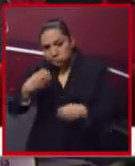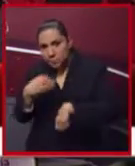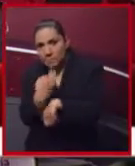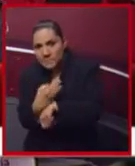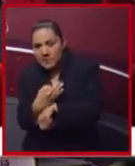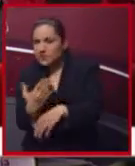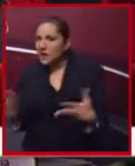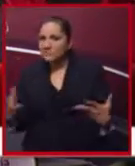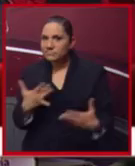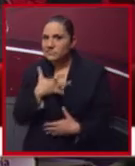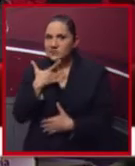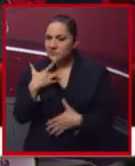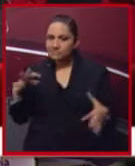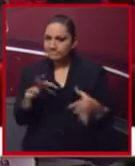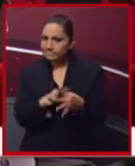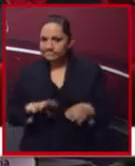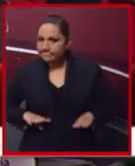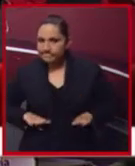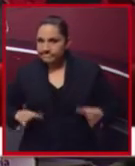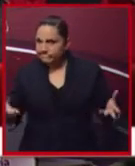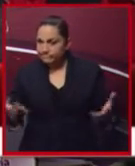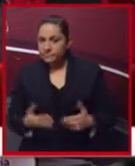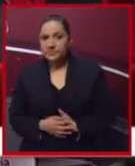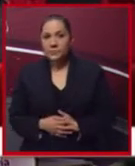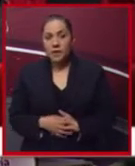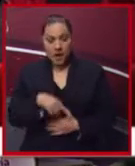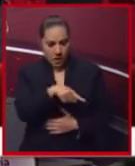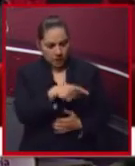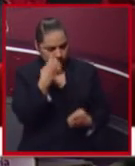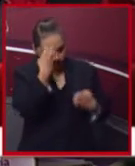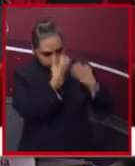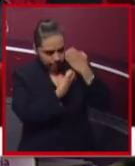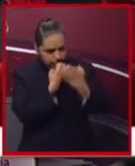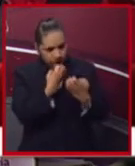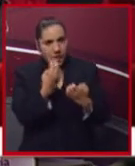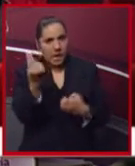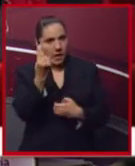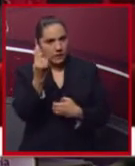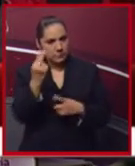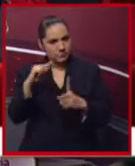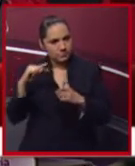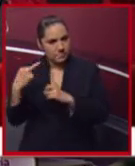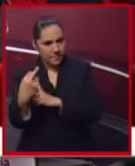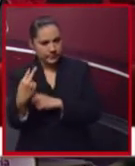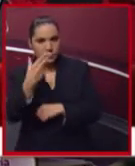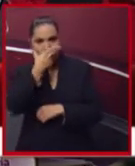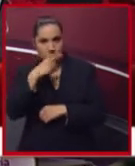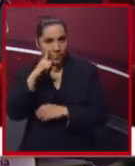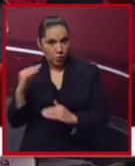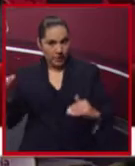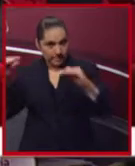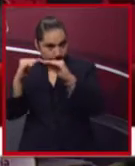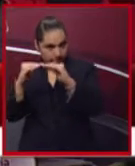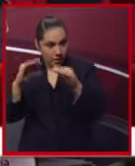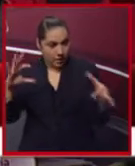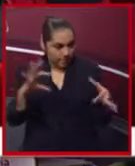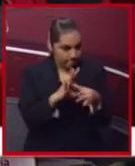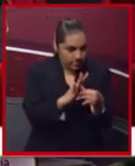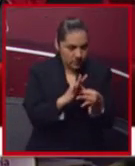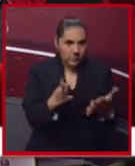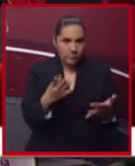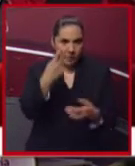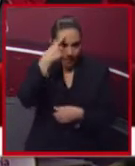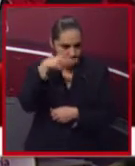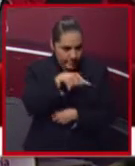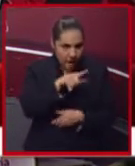es la perspectiva de género para el análisis y las implicaciones de legislar. Aquí